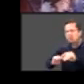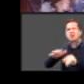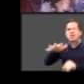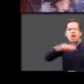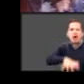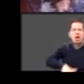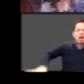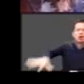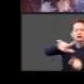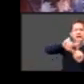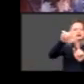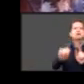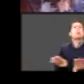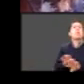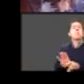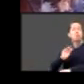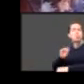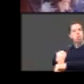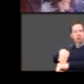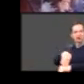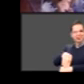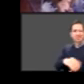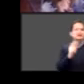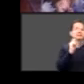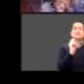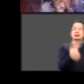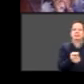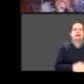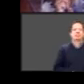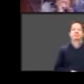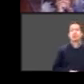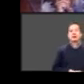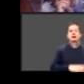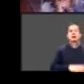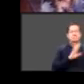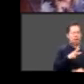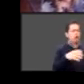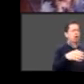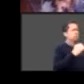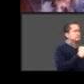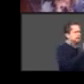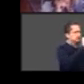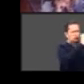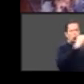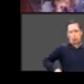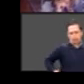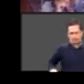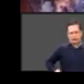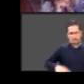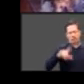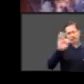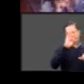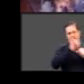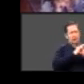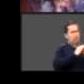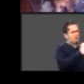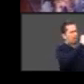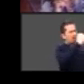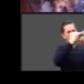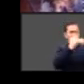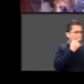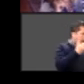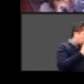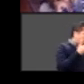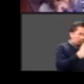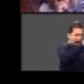que a la par de este gran consenso de las dependencias de la administración pública federal para integrar sus